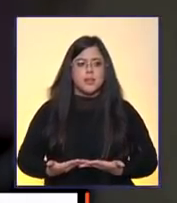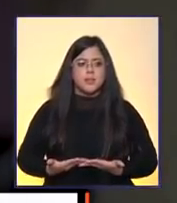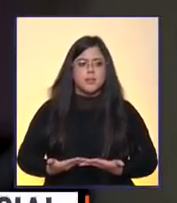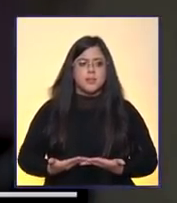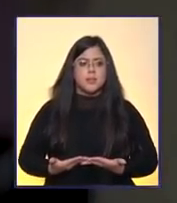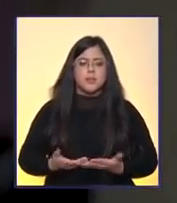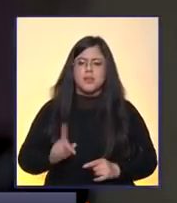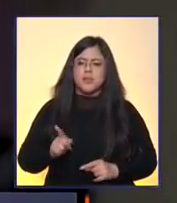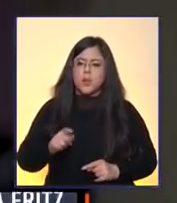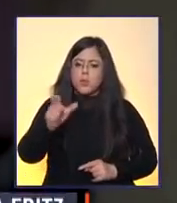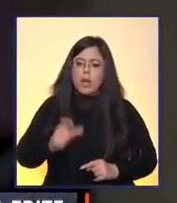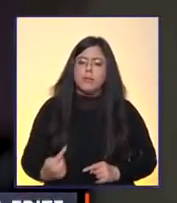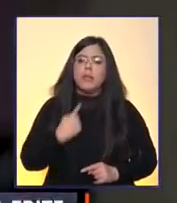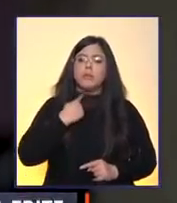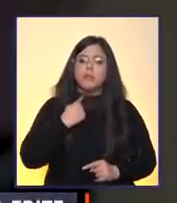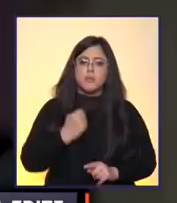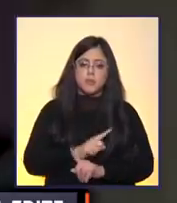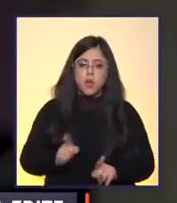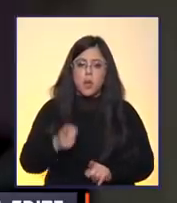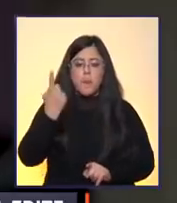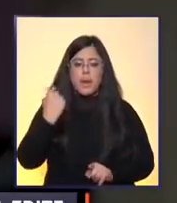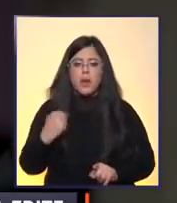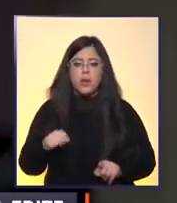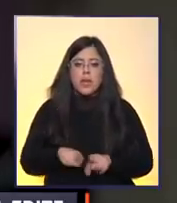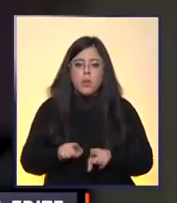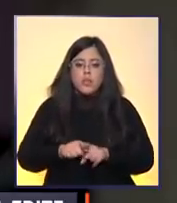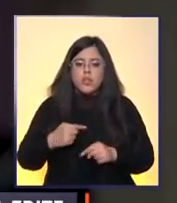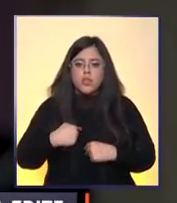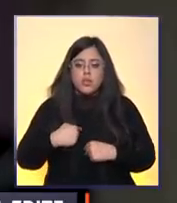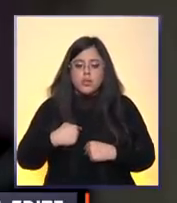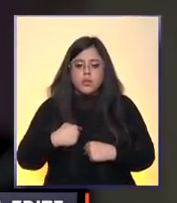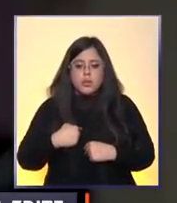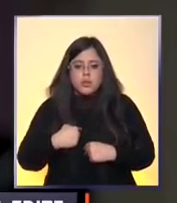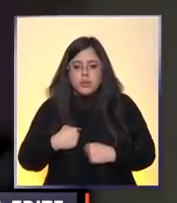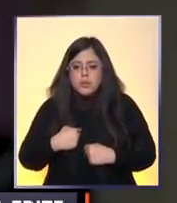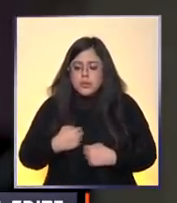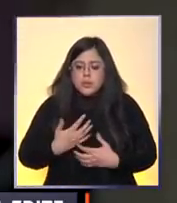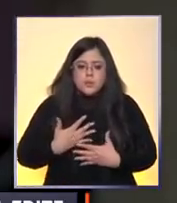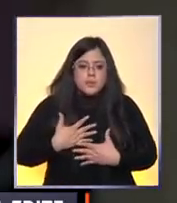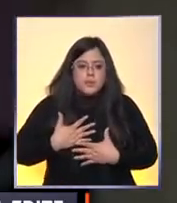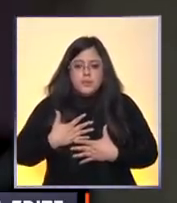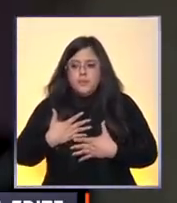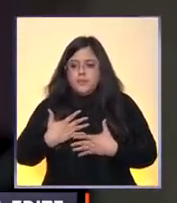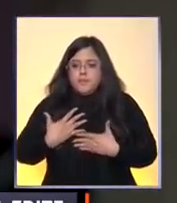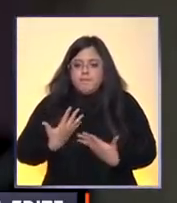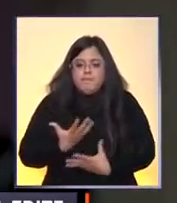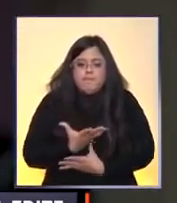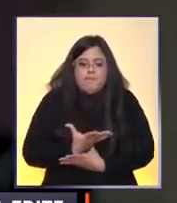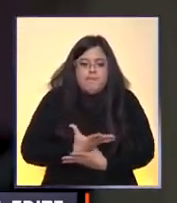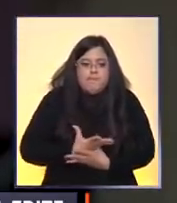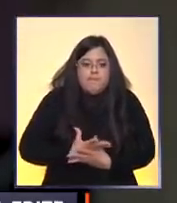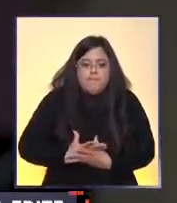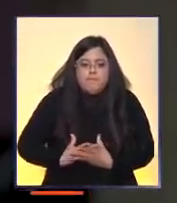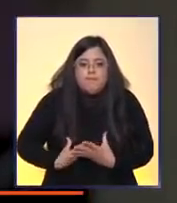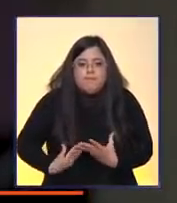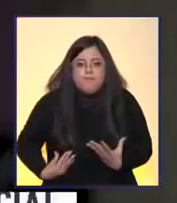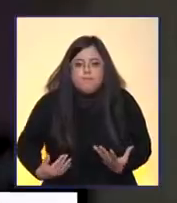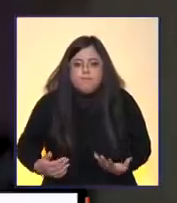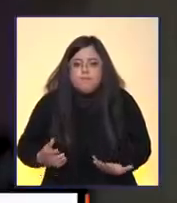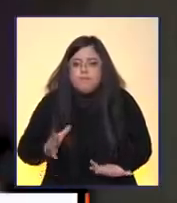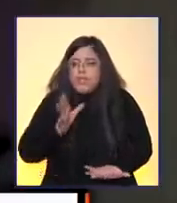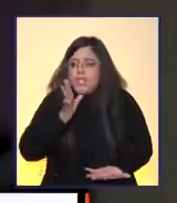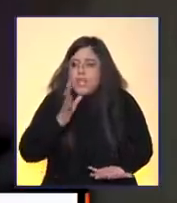no victimizada, pero me sentí tan indefensa. Sentí como, no sé, ¿en qué minuto lo